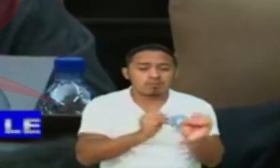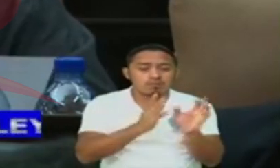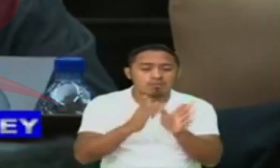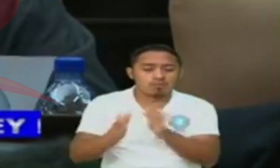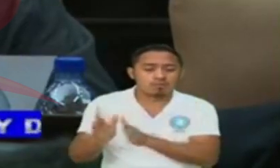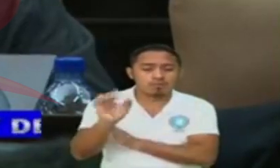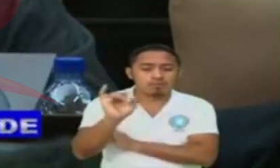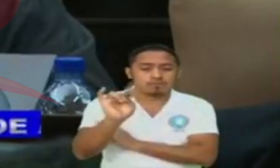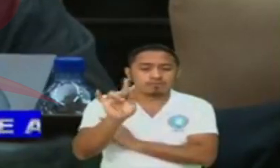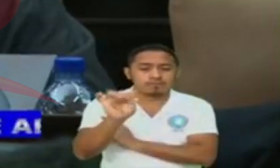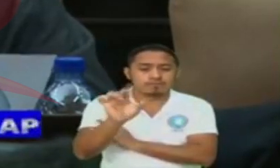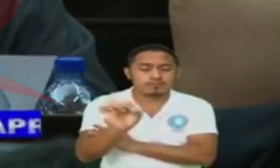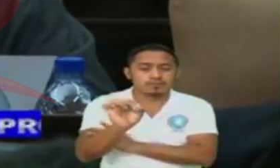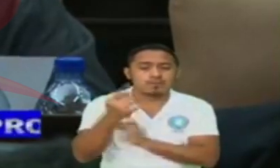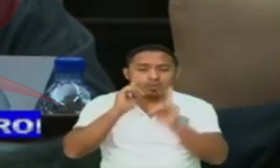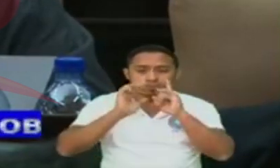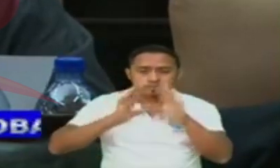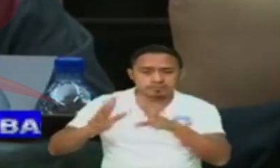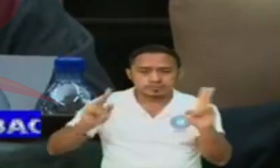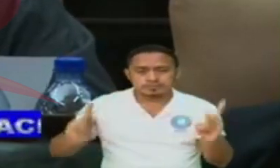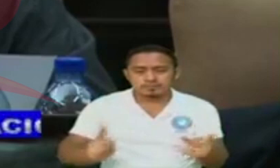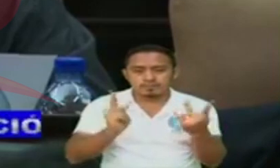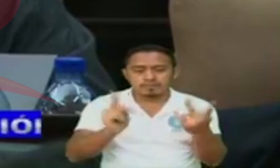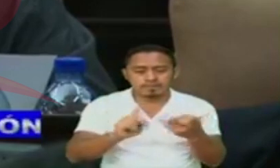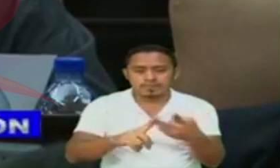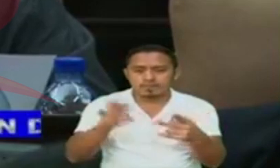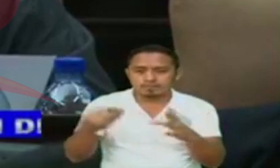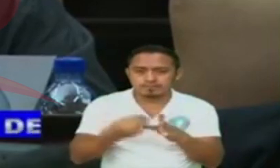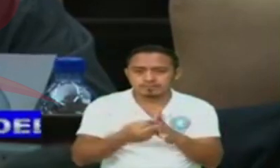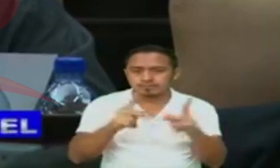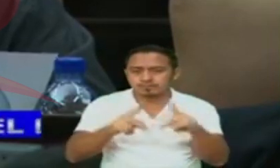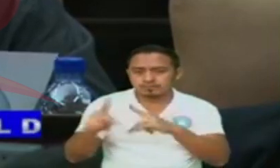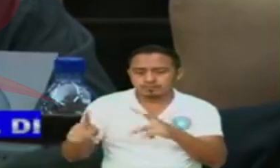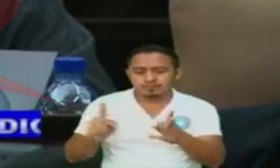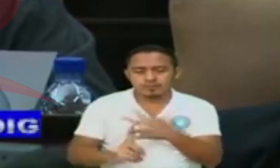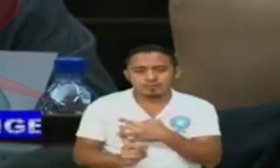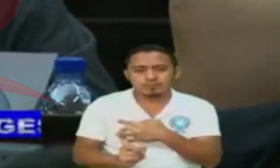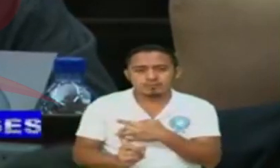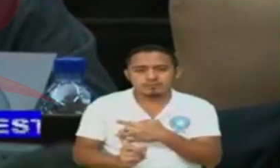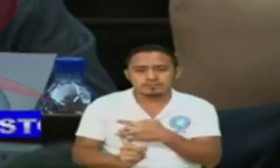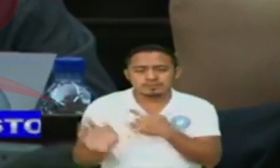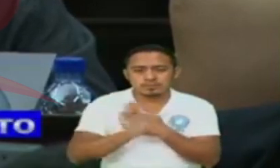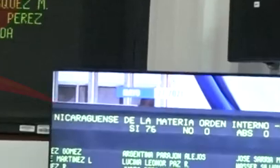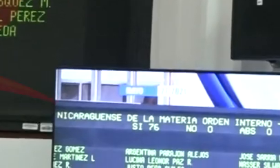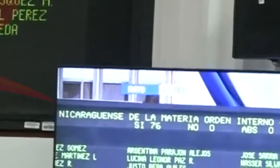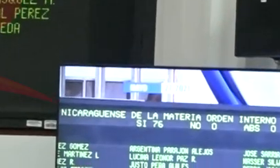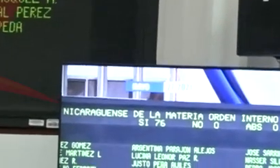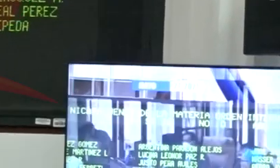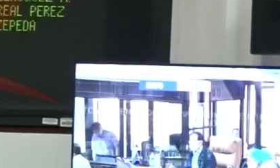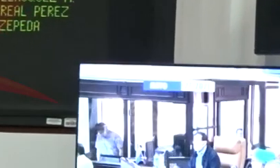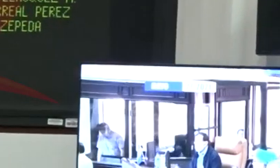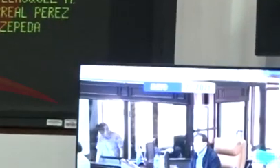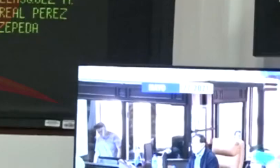interno, que incluye la protección de la vida, la integridad física de las personas, sus bienes. El digesto